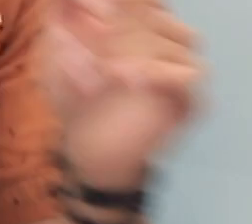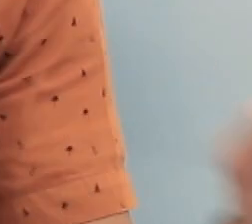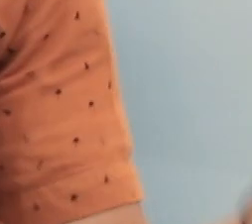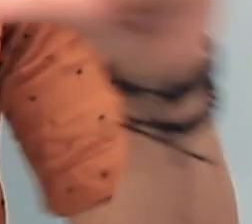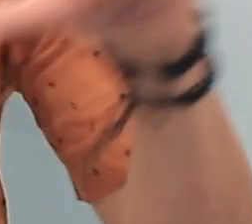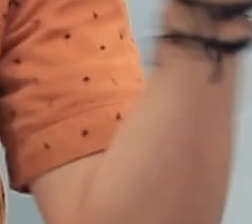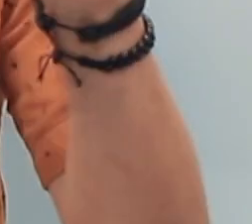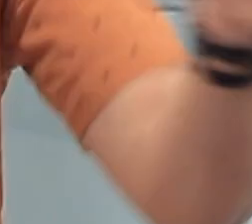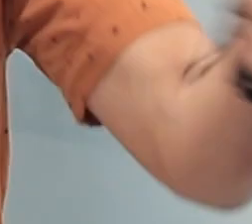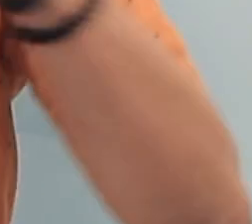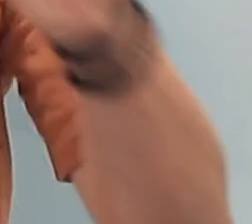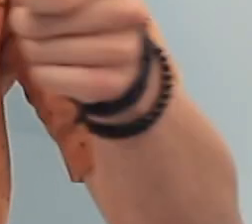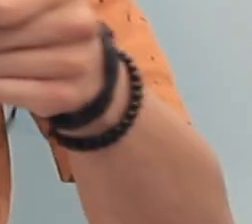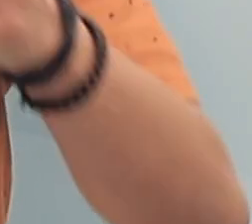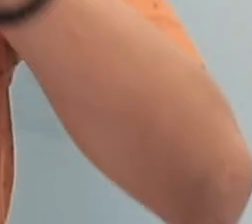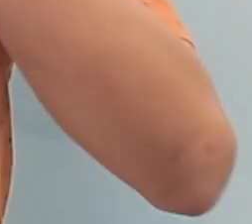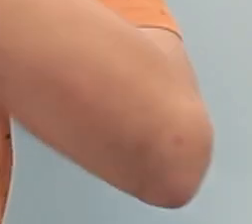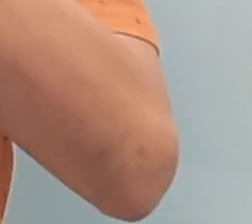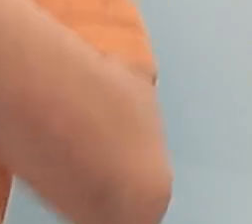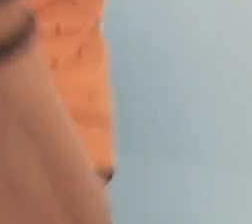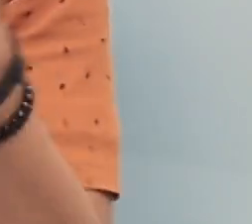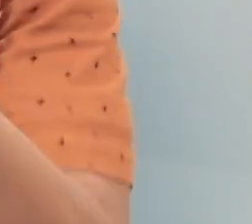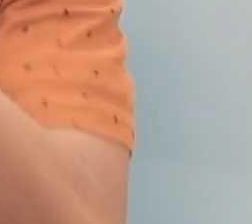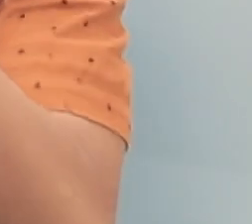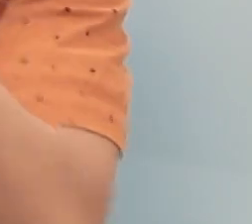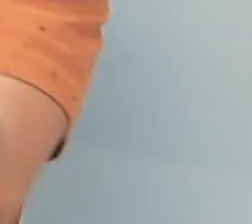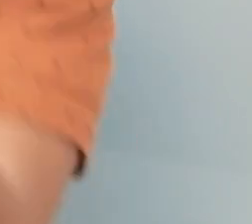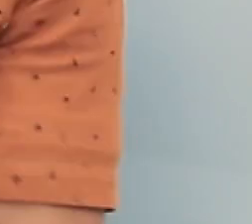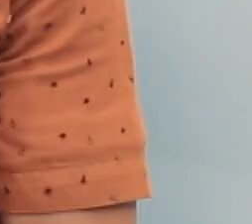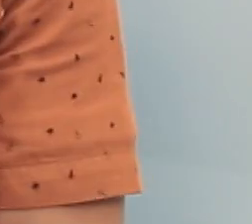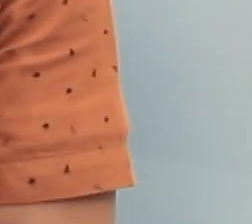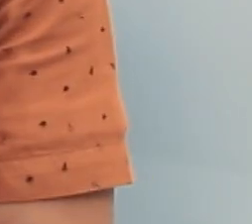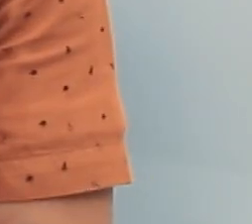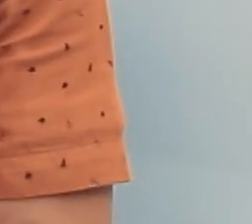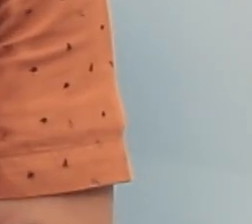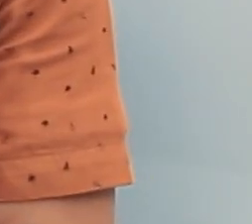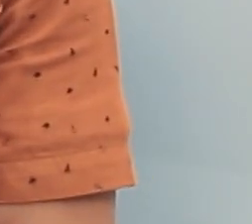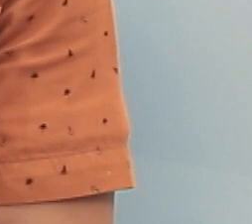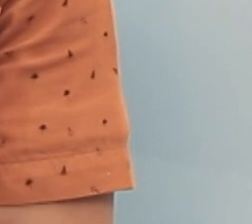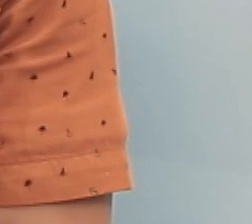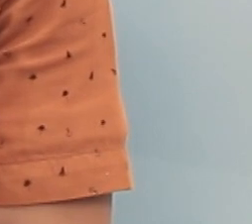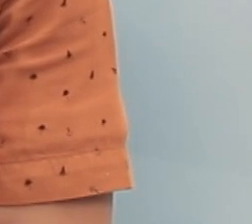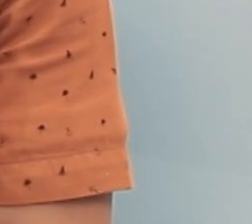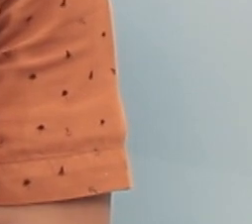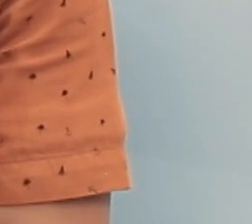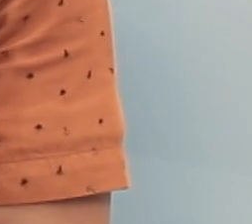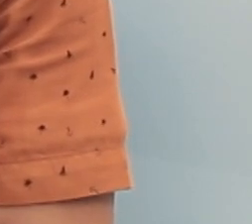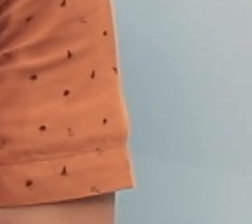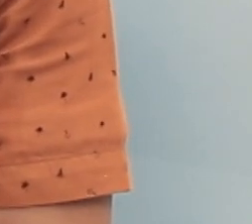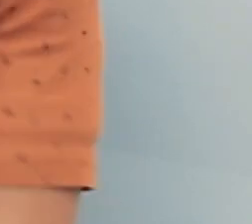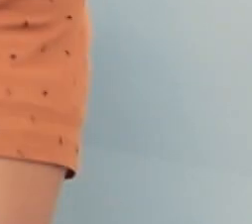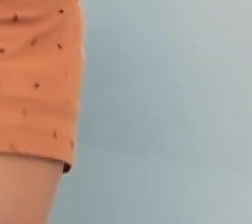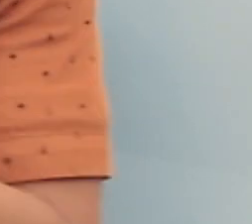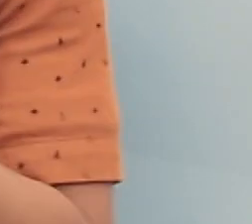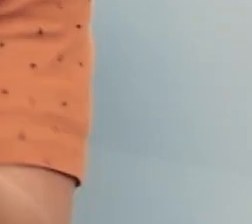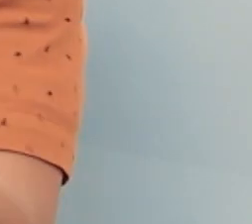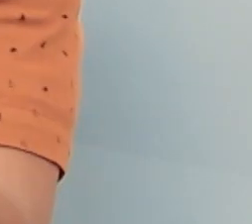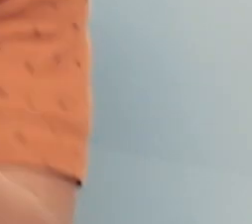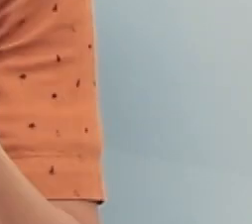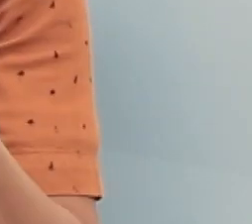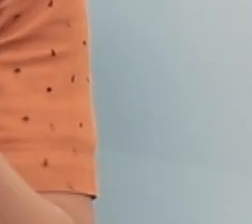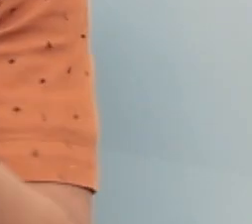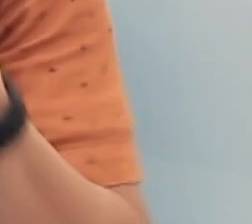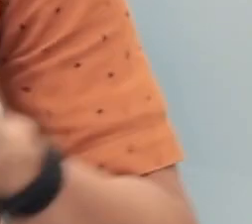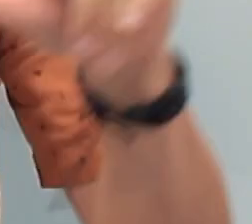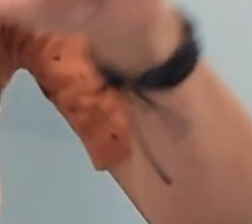itales después de nuestra corta pausa me vine a encontrarme con Luisa Ramírez Luisa es la